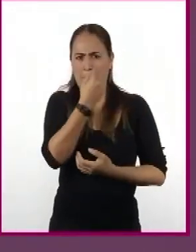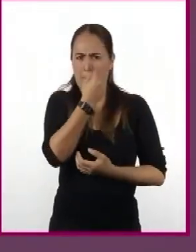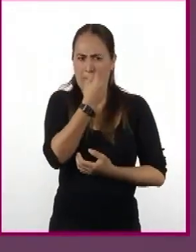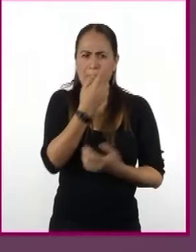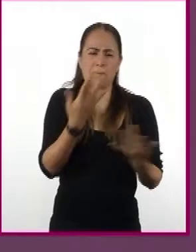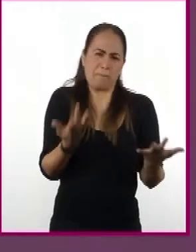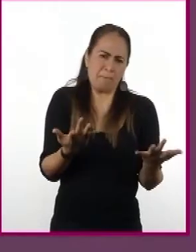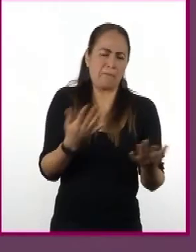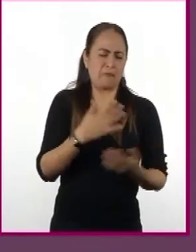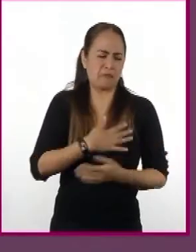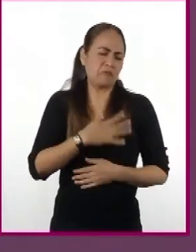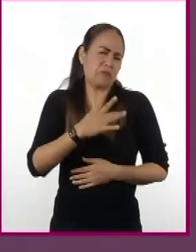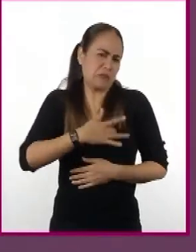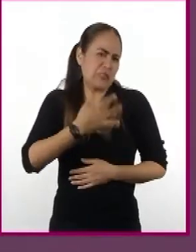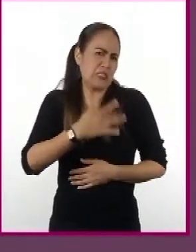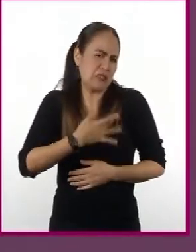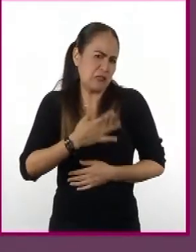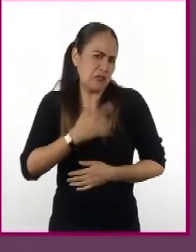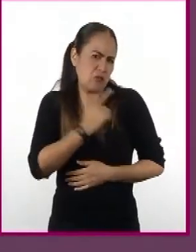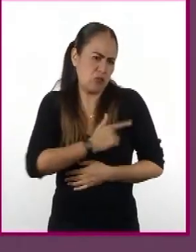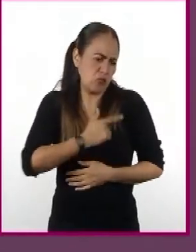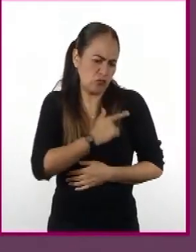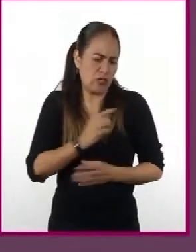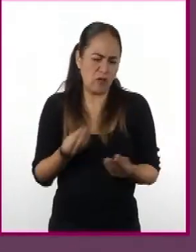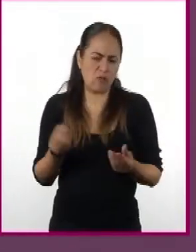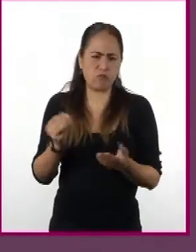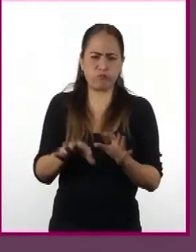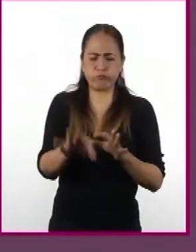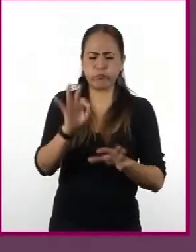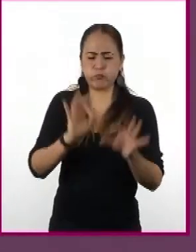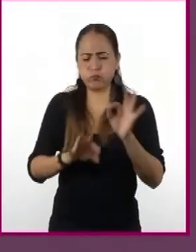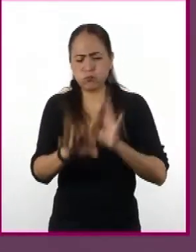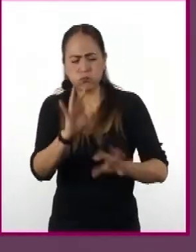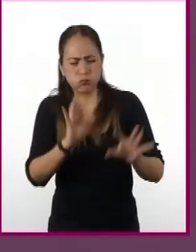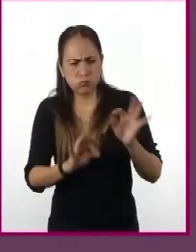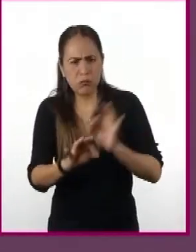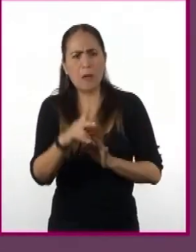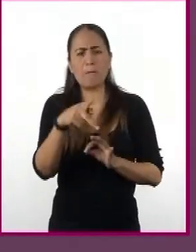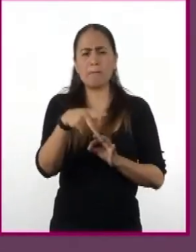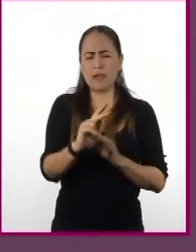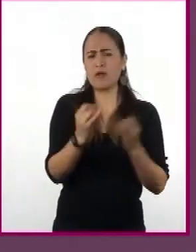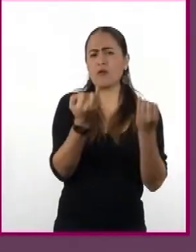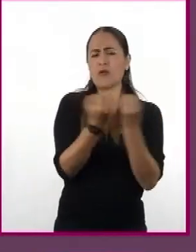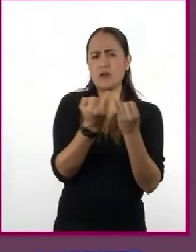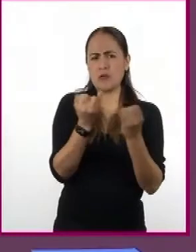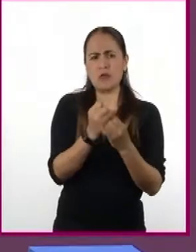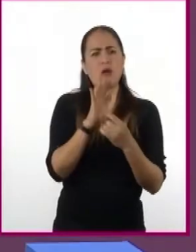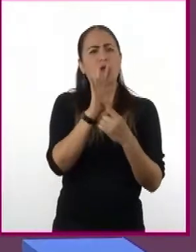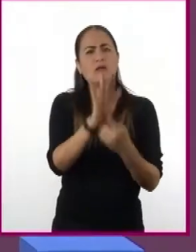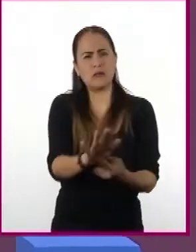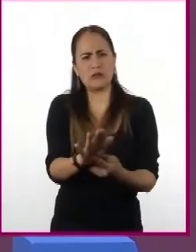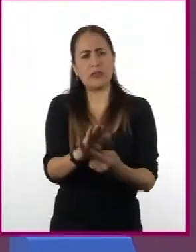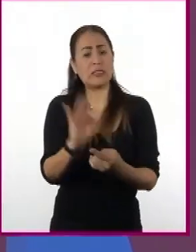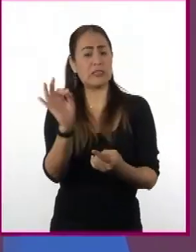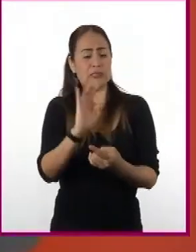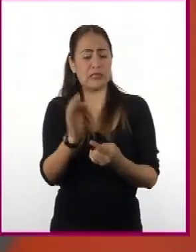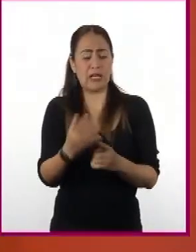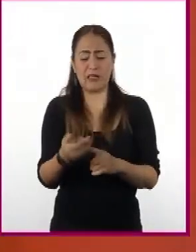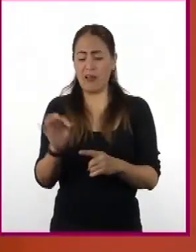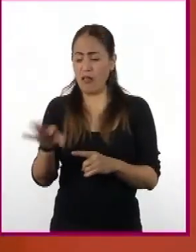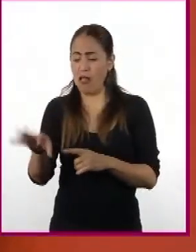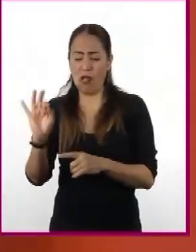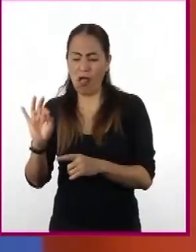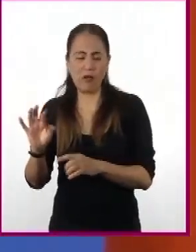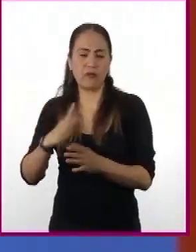puede ayudar a decidir cuáles textos incluir, por obvias razones, igualmente me indicará qué textos dejar fuera.